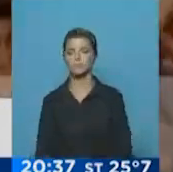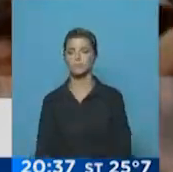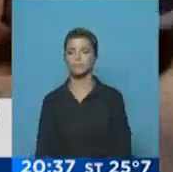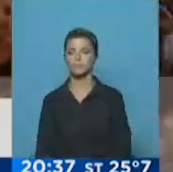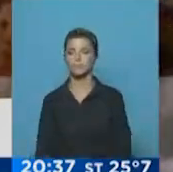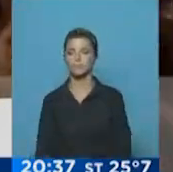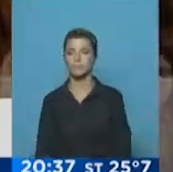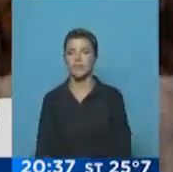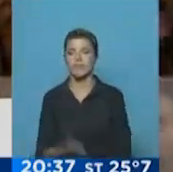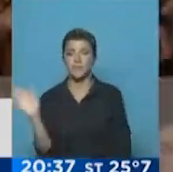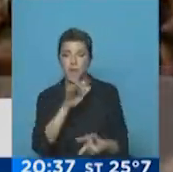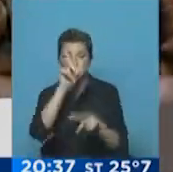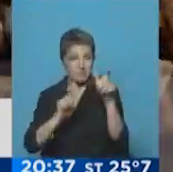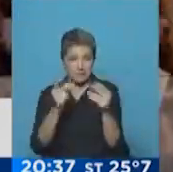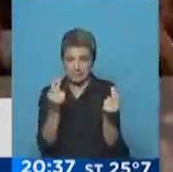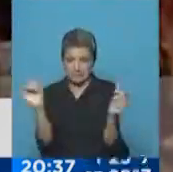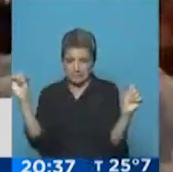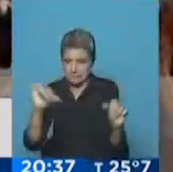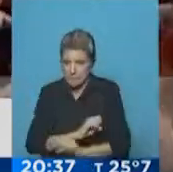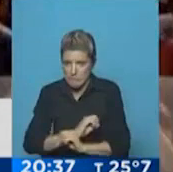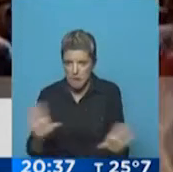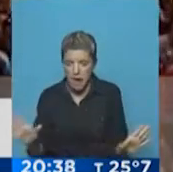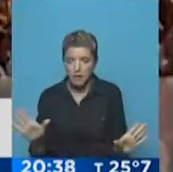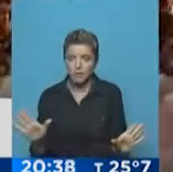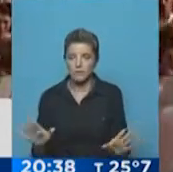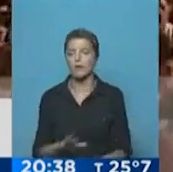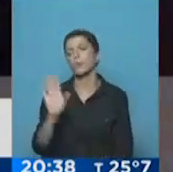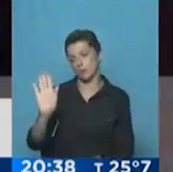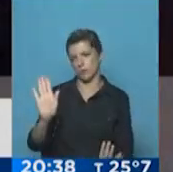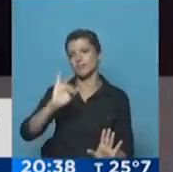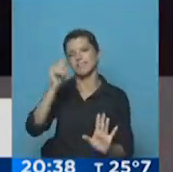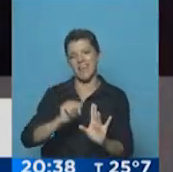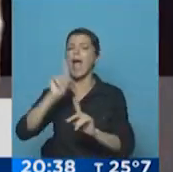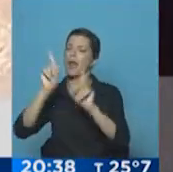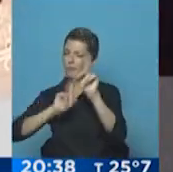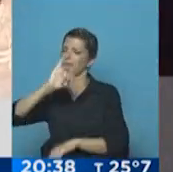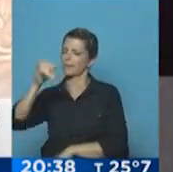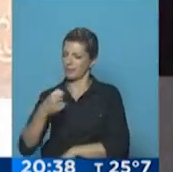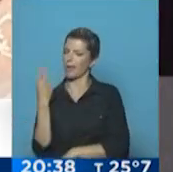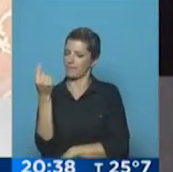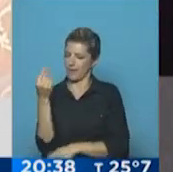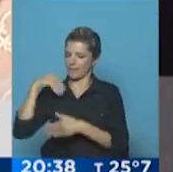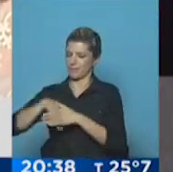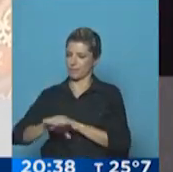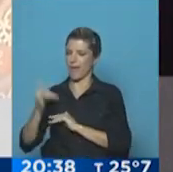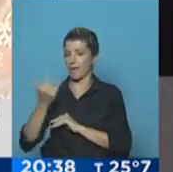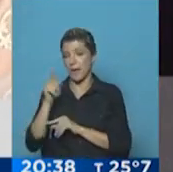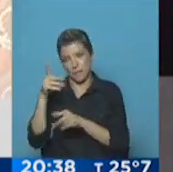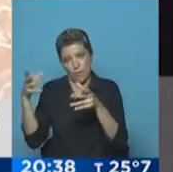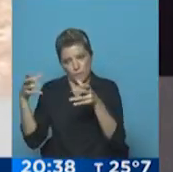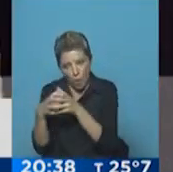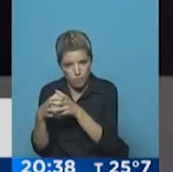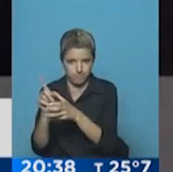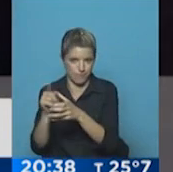nadie tenía un mango. Cuando Néstor asumió, bueno, sí, algunos se habían quedado con algunos mangos, pero eran muy